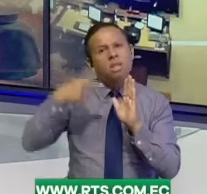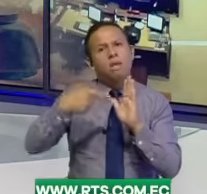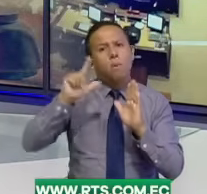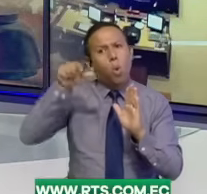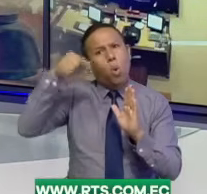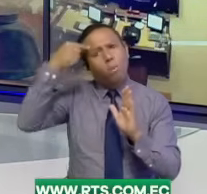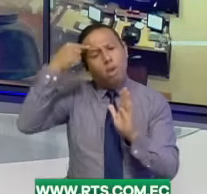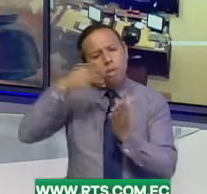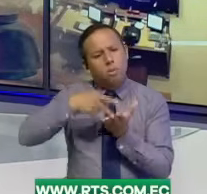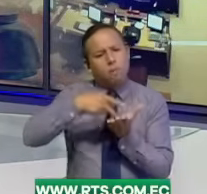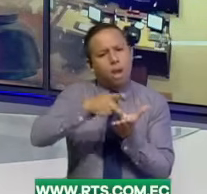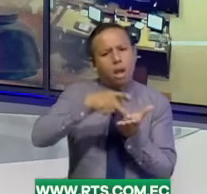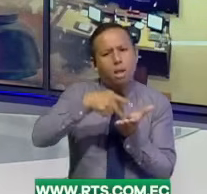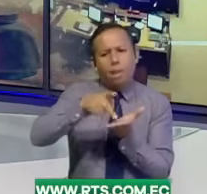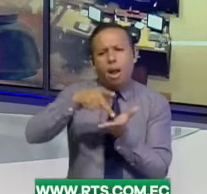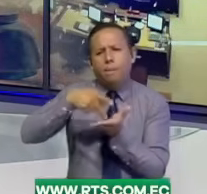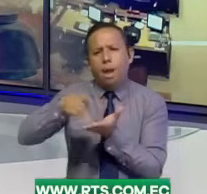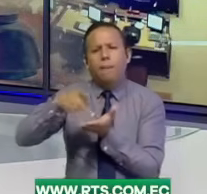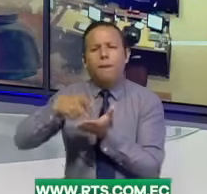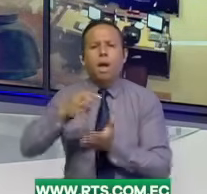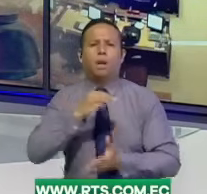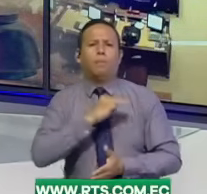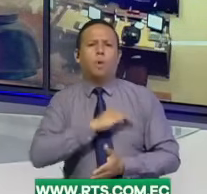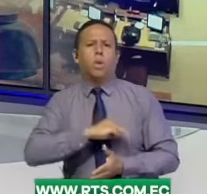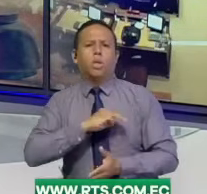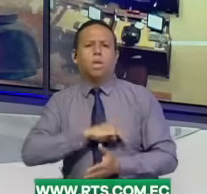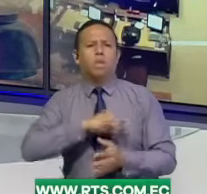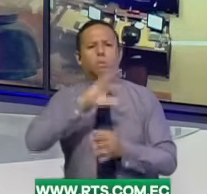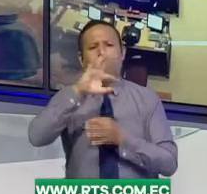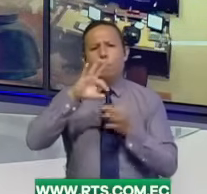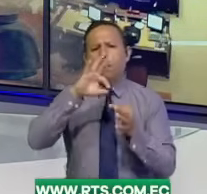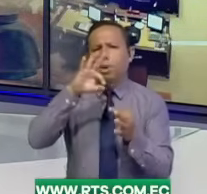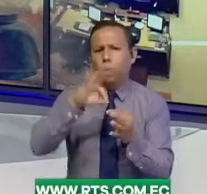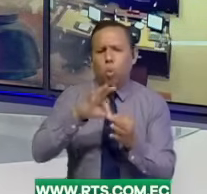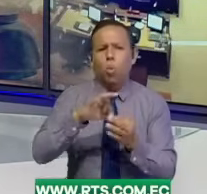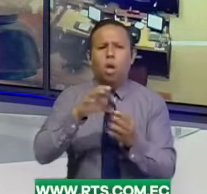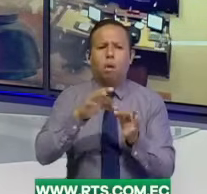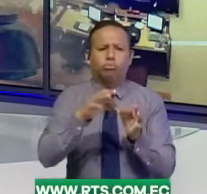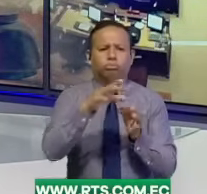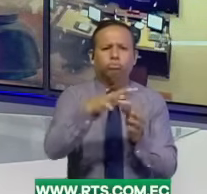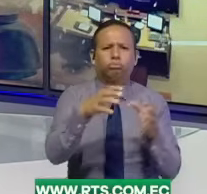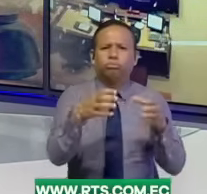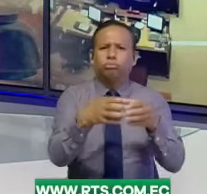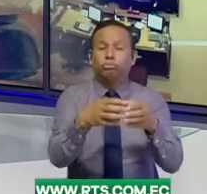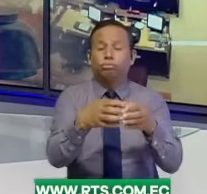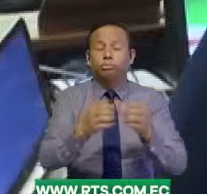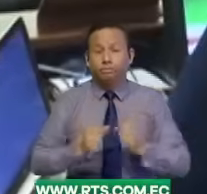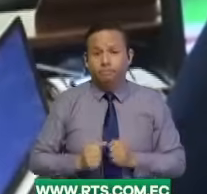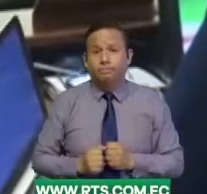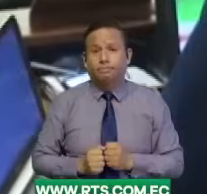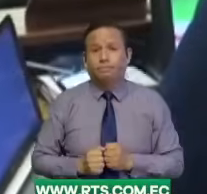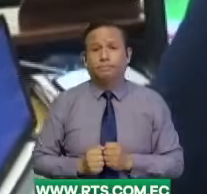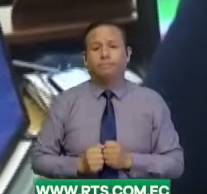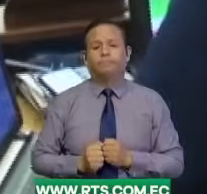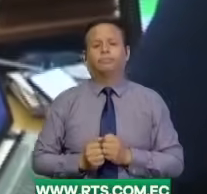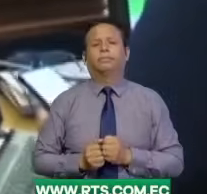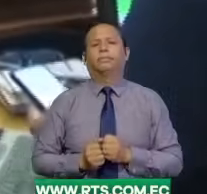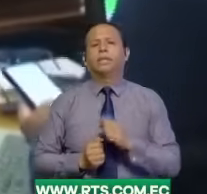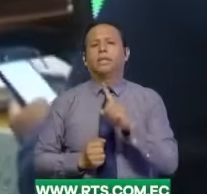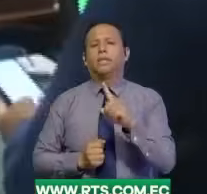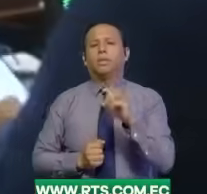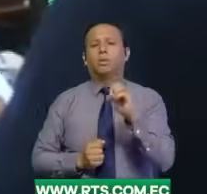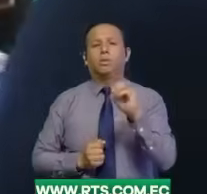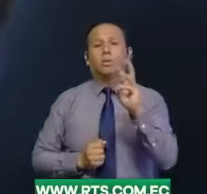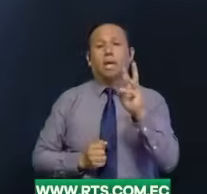y oportuno de recursos por parte del Estado con prefecturas, municipios y parroquias. Con 106